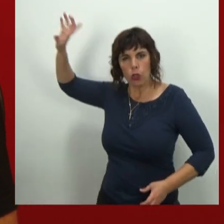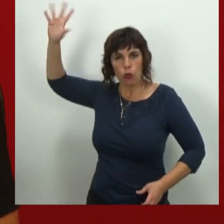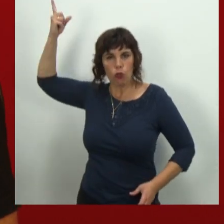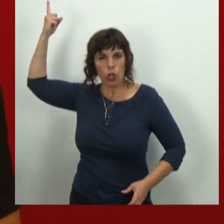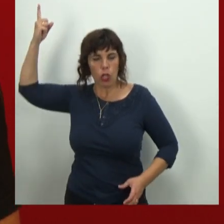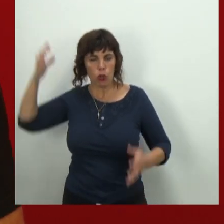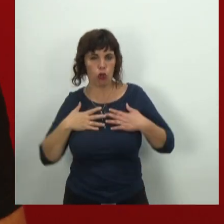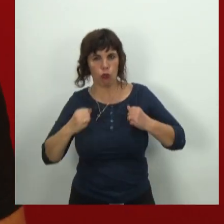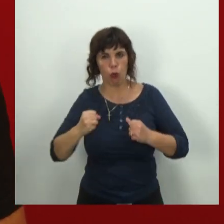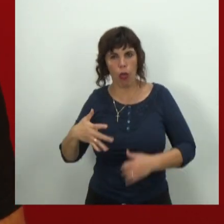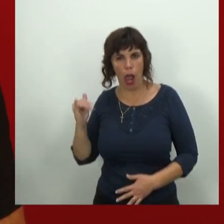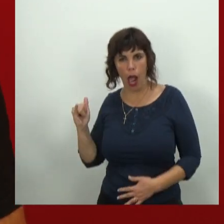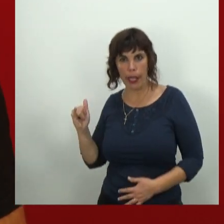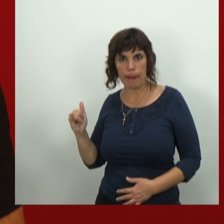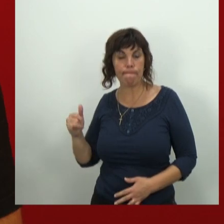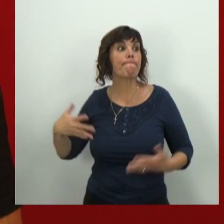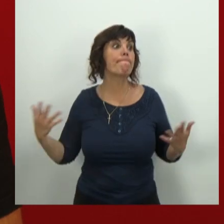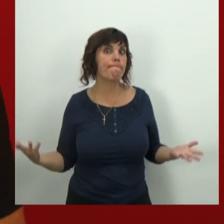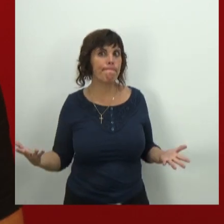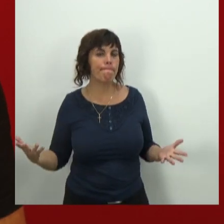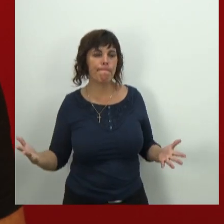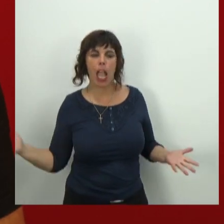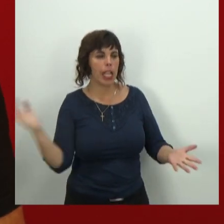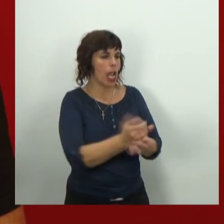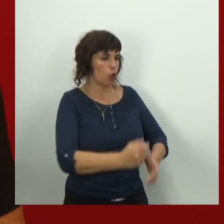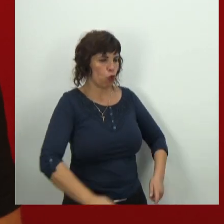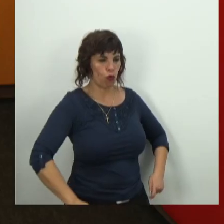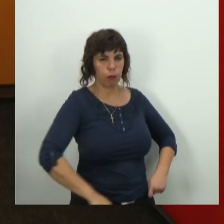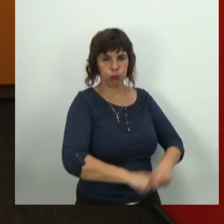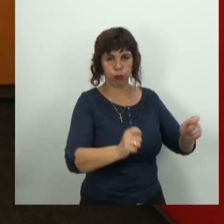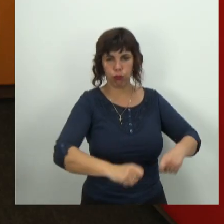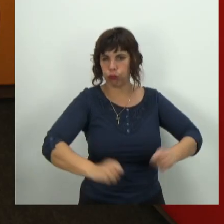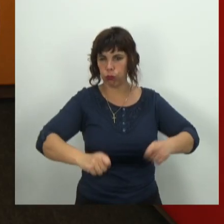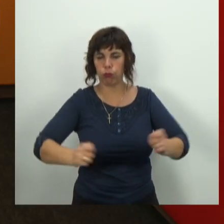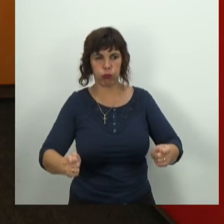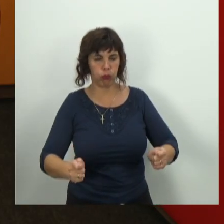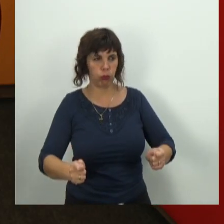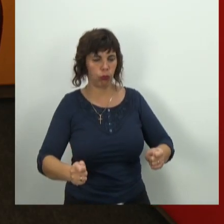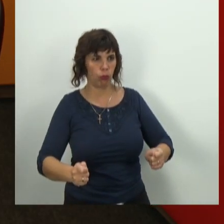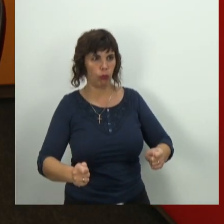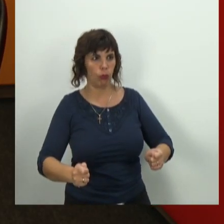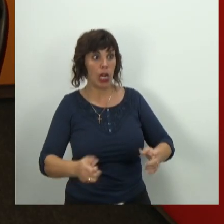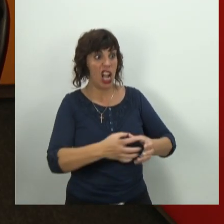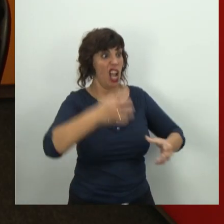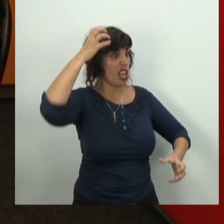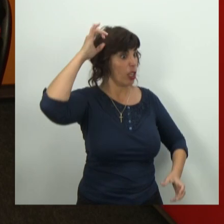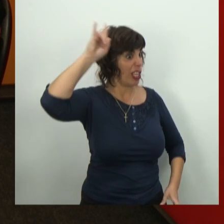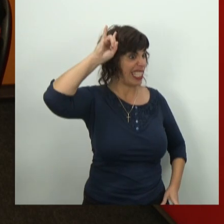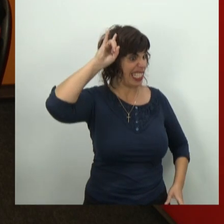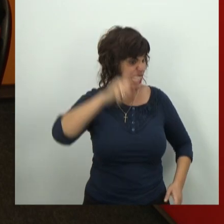No hay poder diabólico que pueda resistir al reino de los cielos.